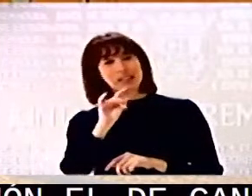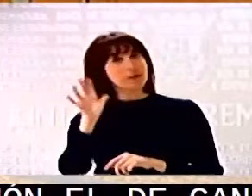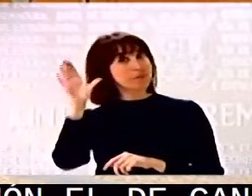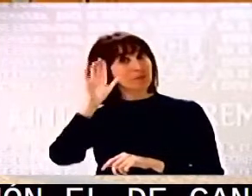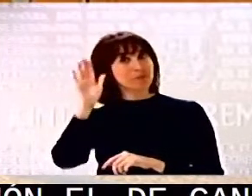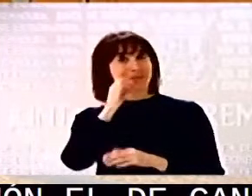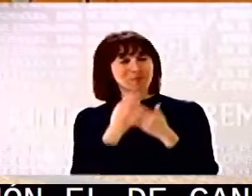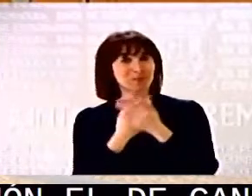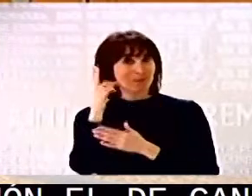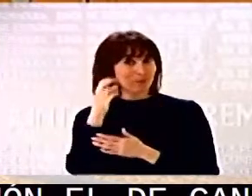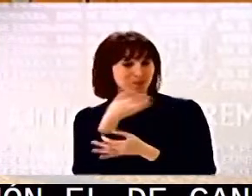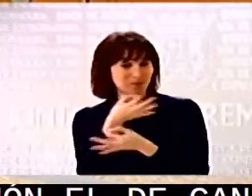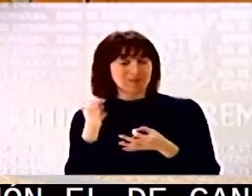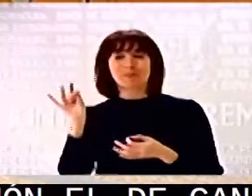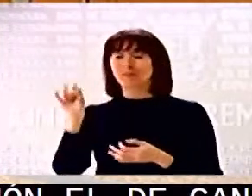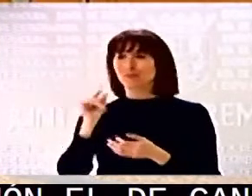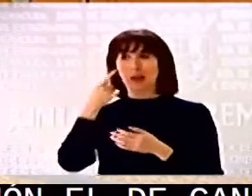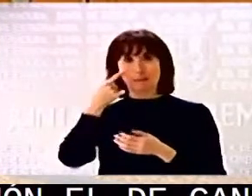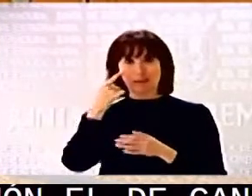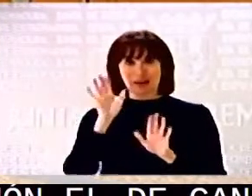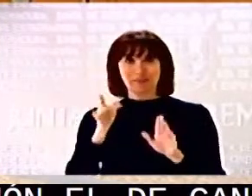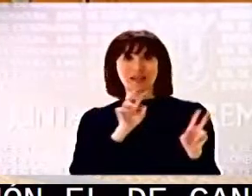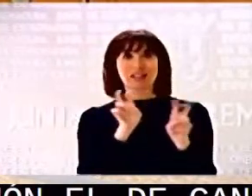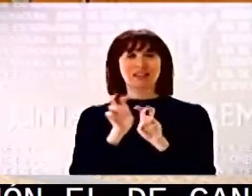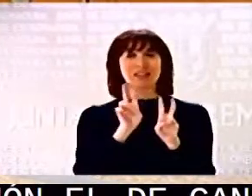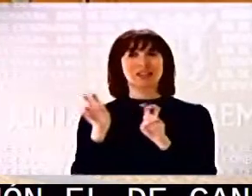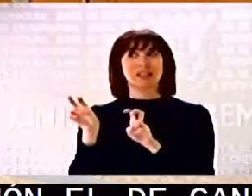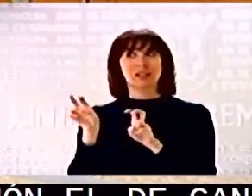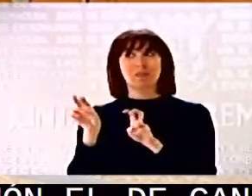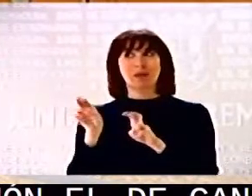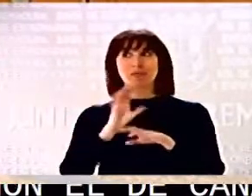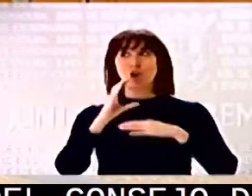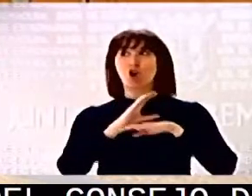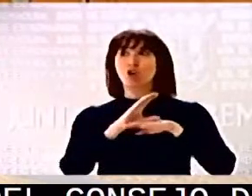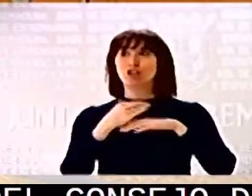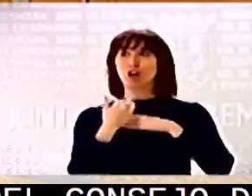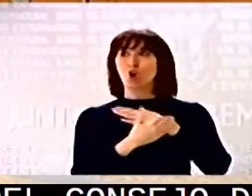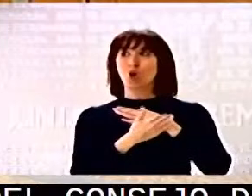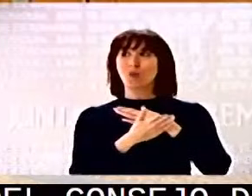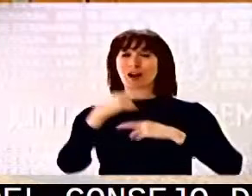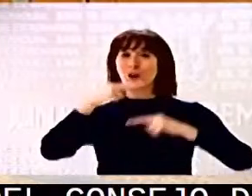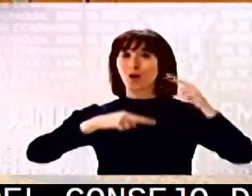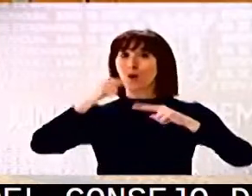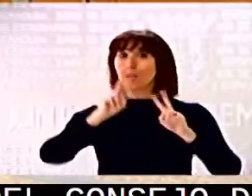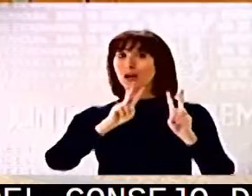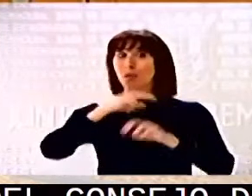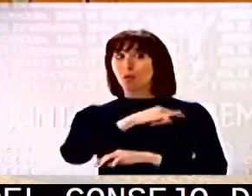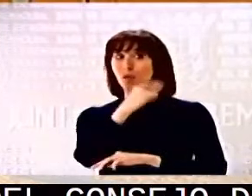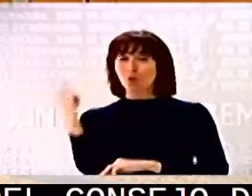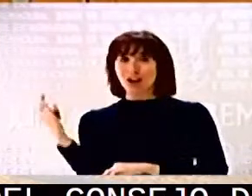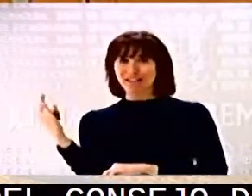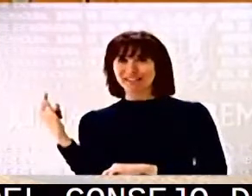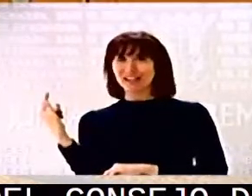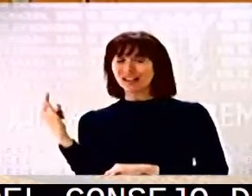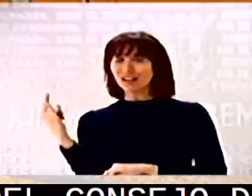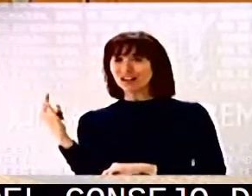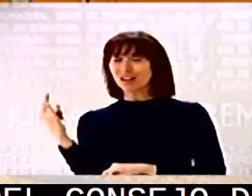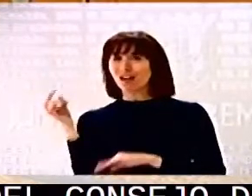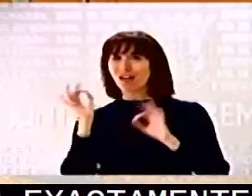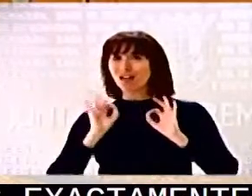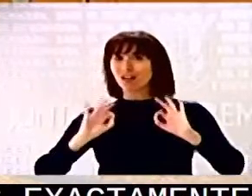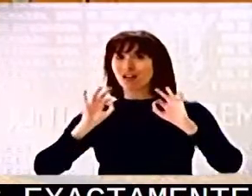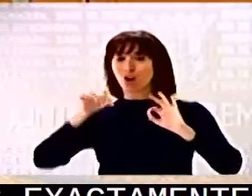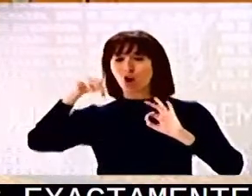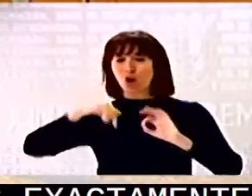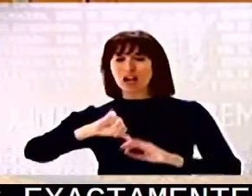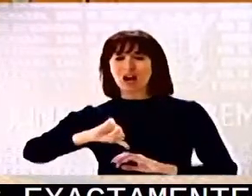buenos días. Perfectamente. Vale. Buenos días. Mira, sobre los asuntos del Consejo de Gobierno, las obras del nuevo puente es exactamente lo que hoy se